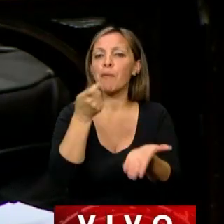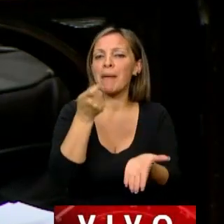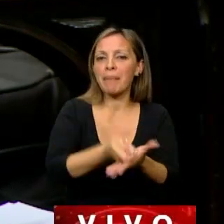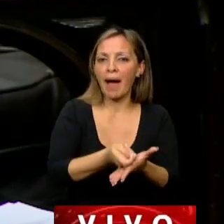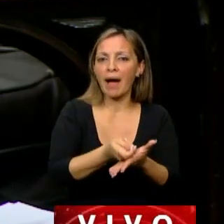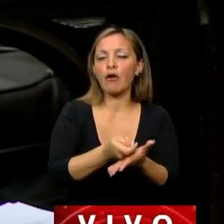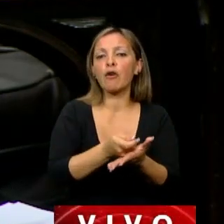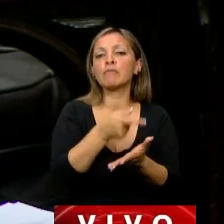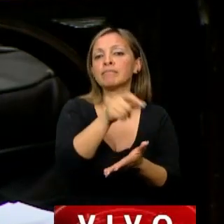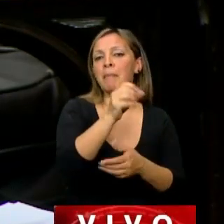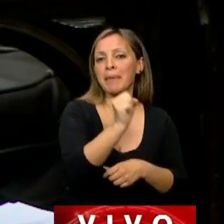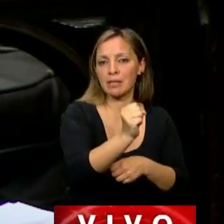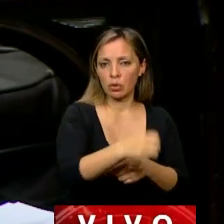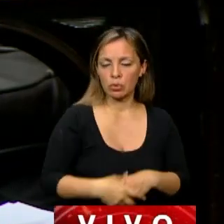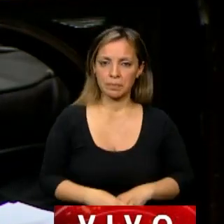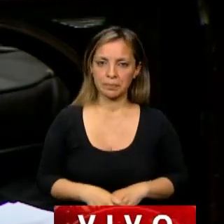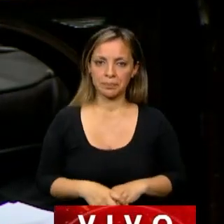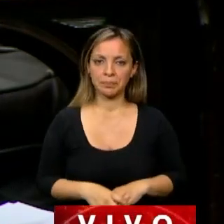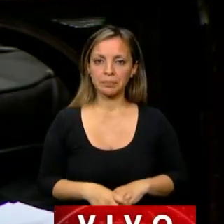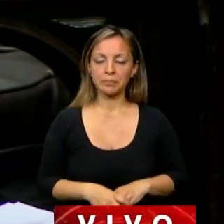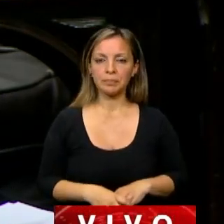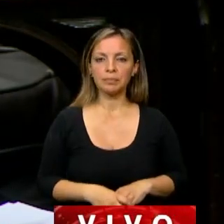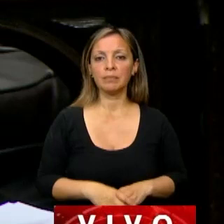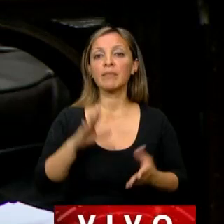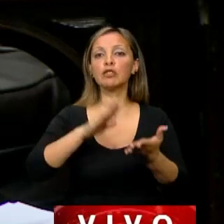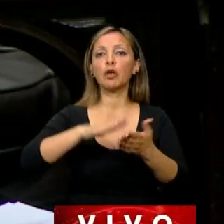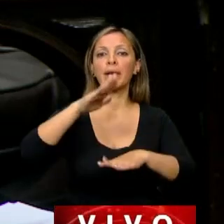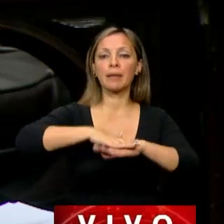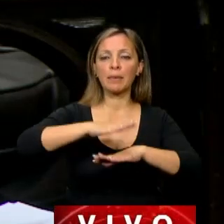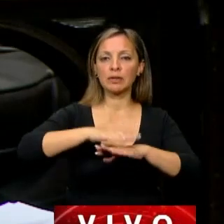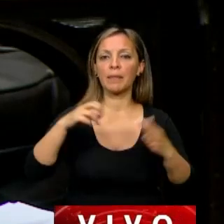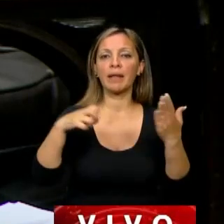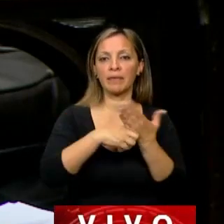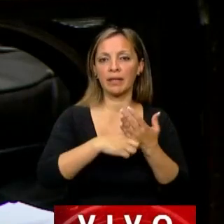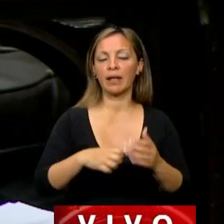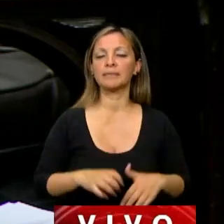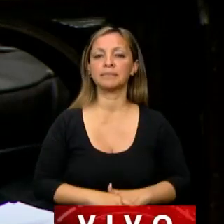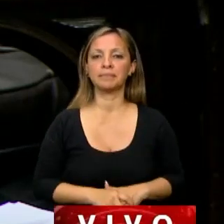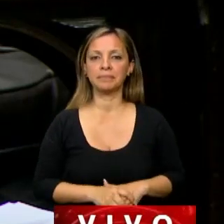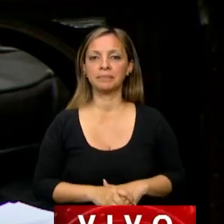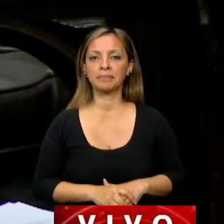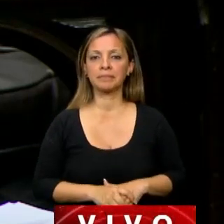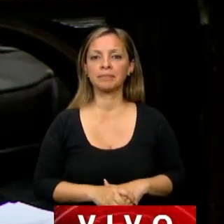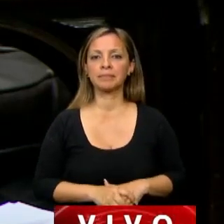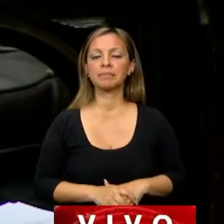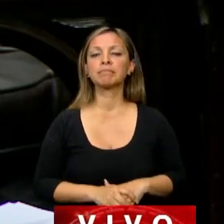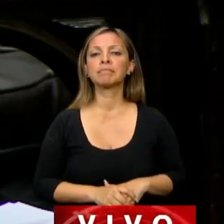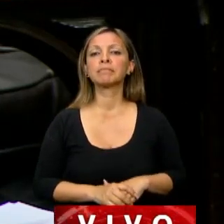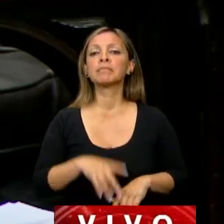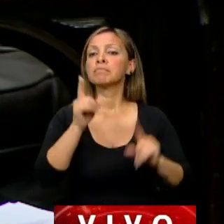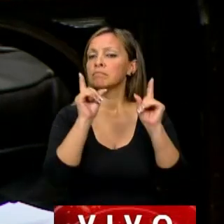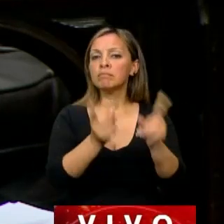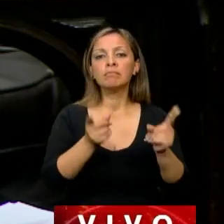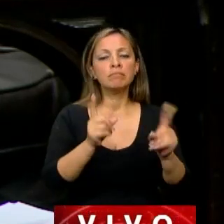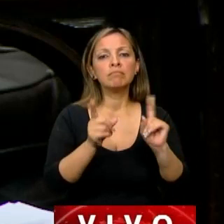servicios la moneda nacional sobre responsabilidad fiscal se restablece la vigencia de los